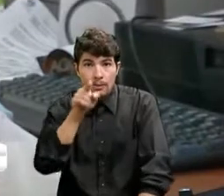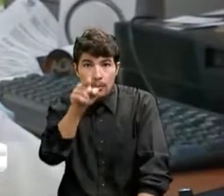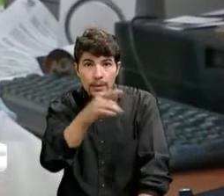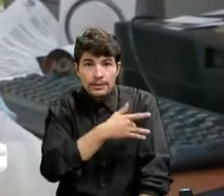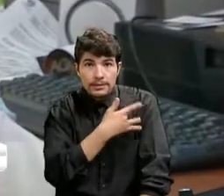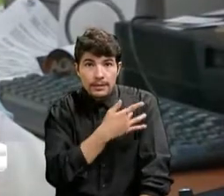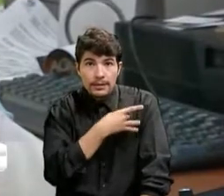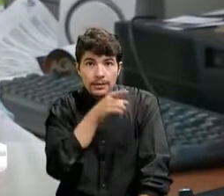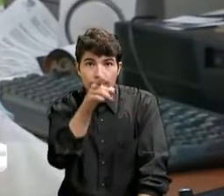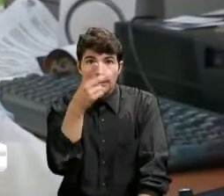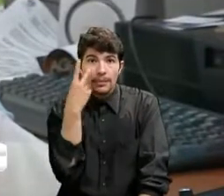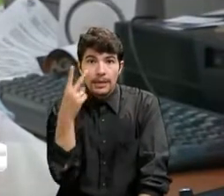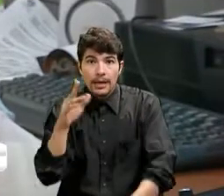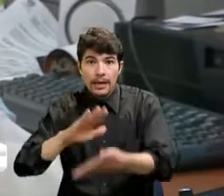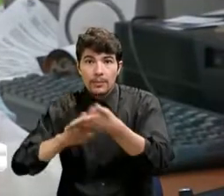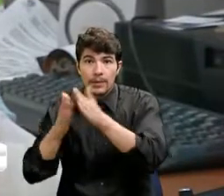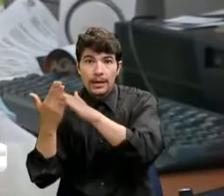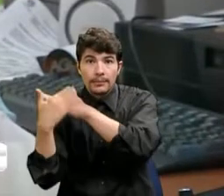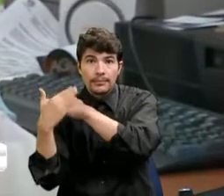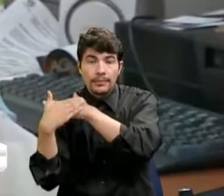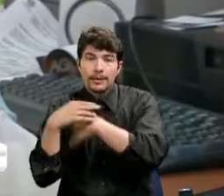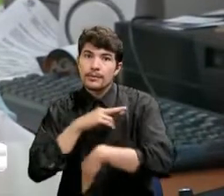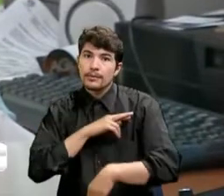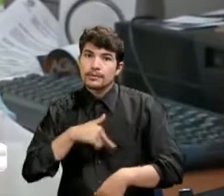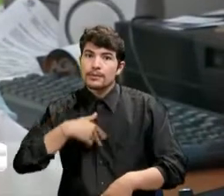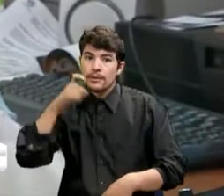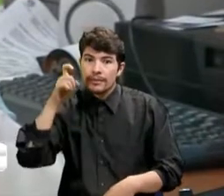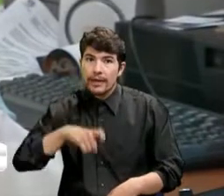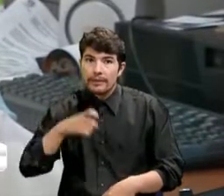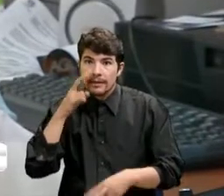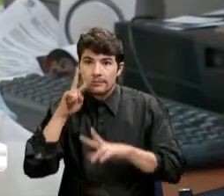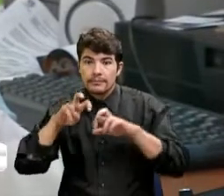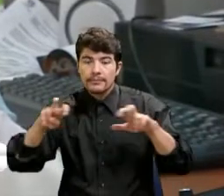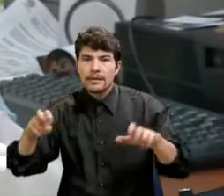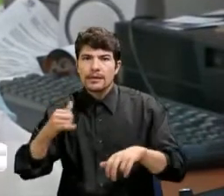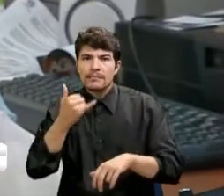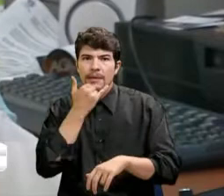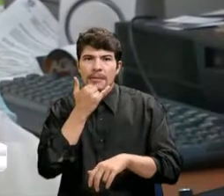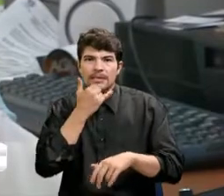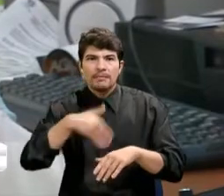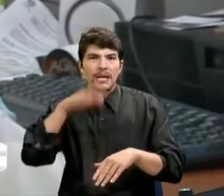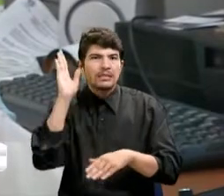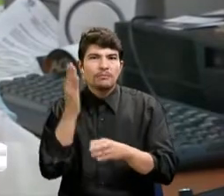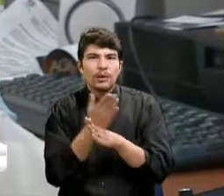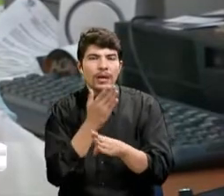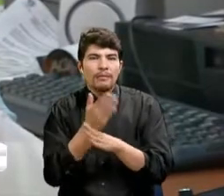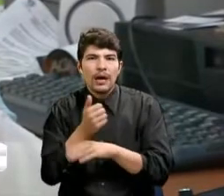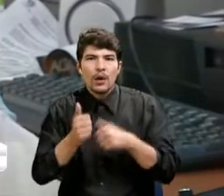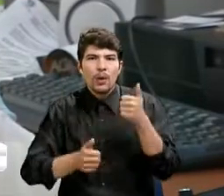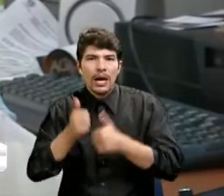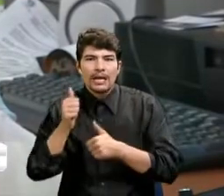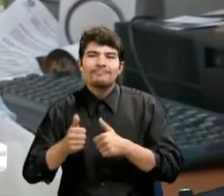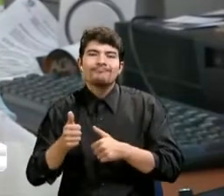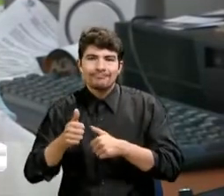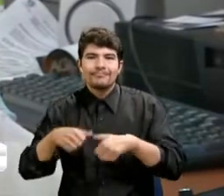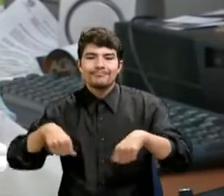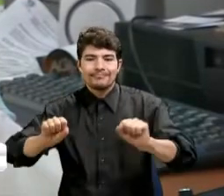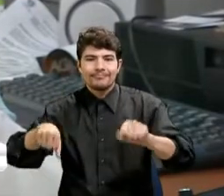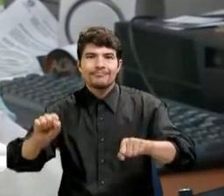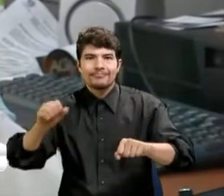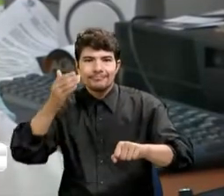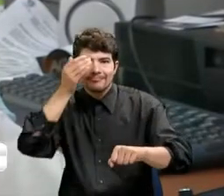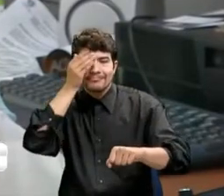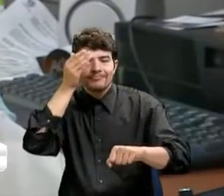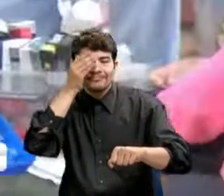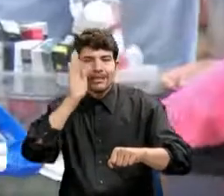está viendo ello mismo están informando pues tendríamos que mirar el gran problema que tenemos es que es en lo informal es en la parte de los